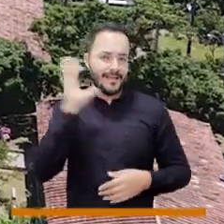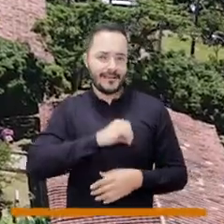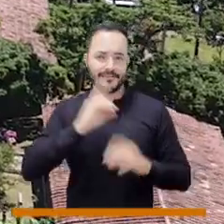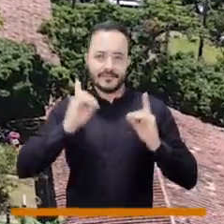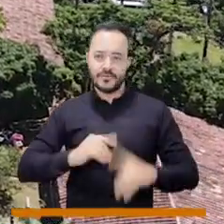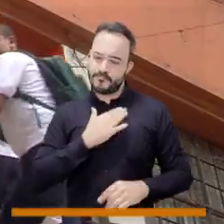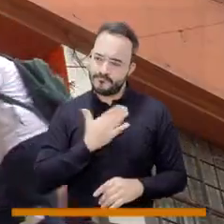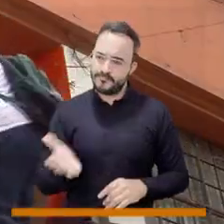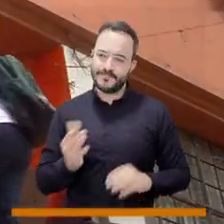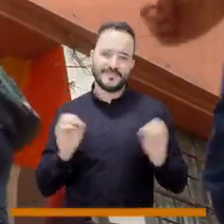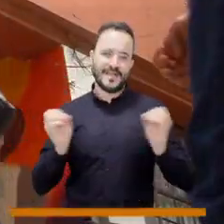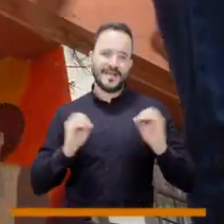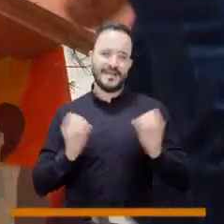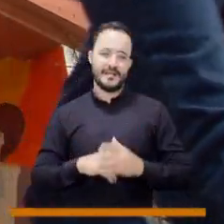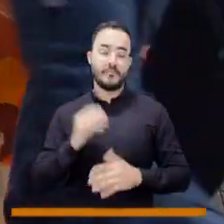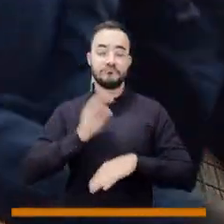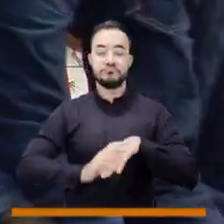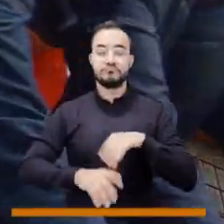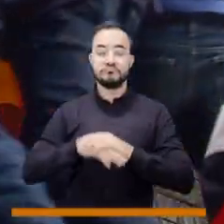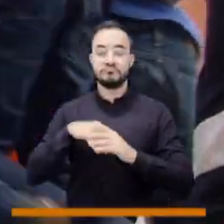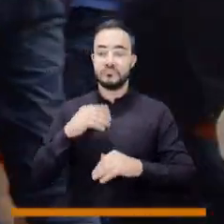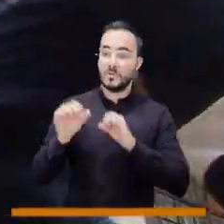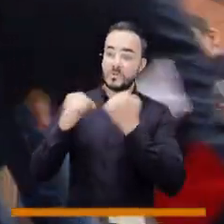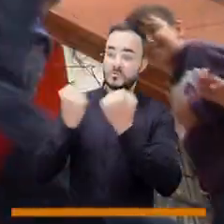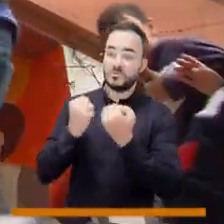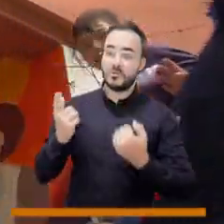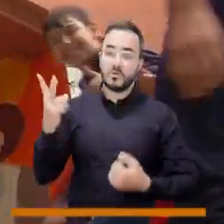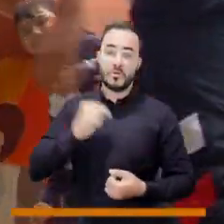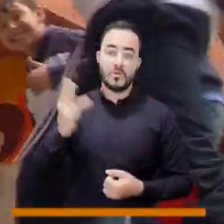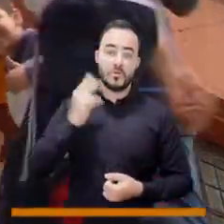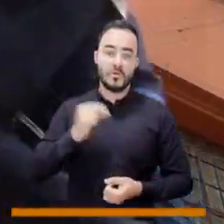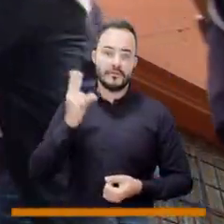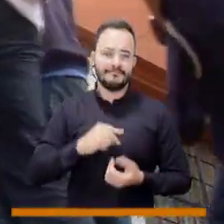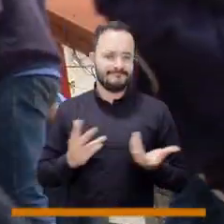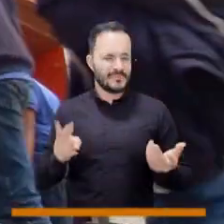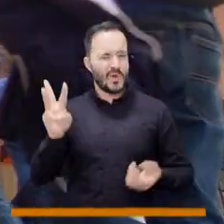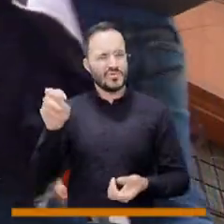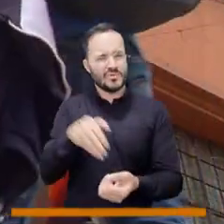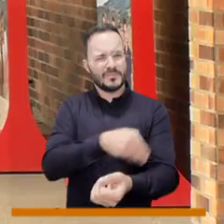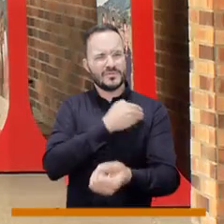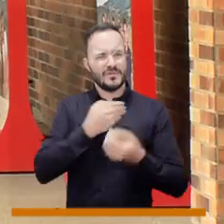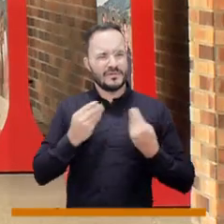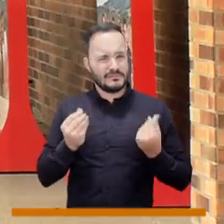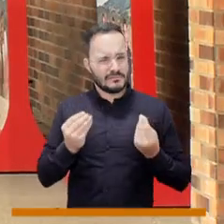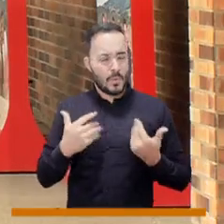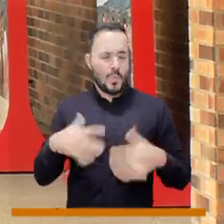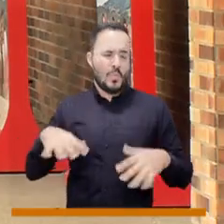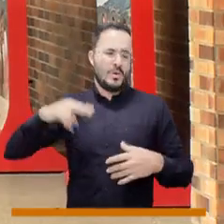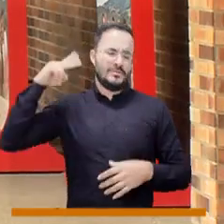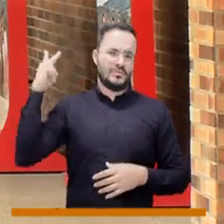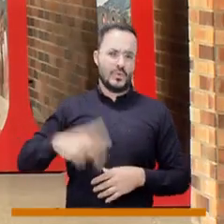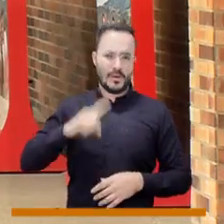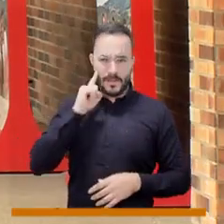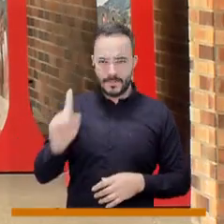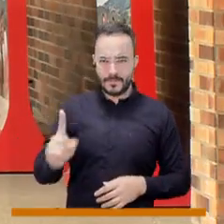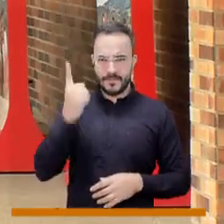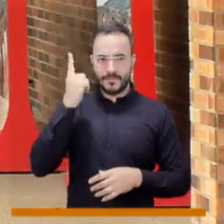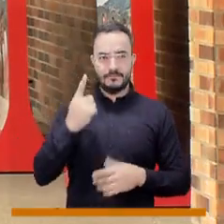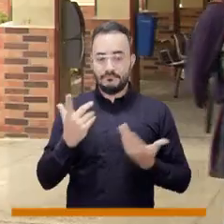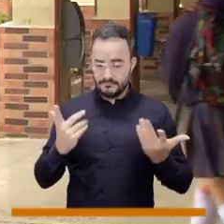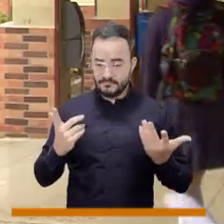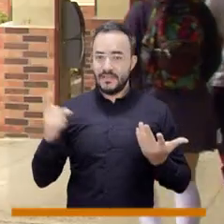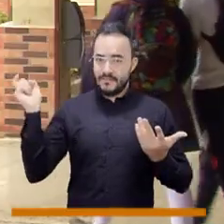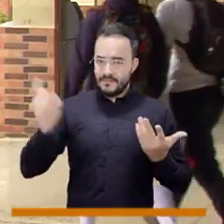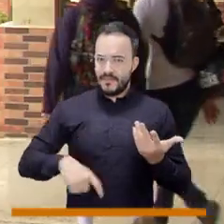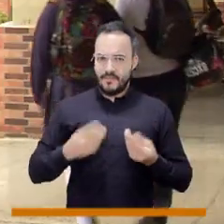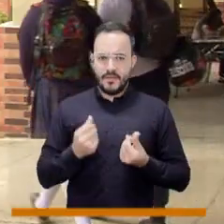y simplemente no ha habido voluntad política para hacerlo y se lava las manos diciendo que el Consejo no le da más plata, pero 8 billones de pesos, que es un presupuesto histórico para